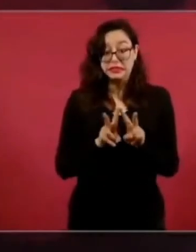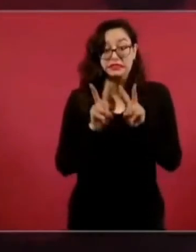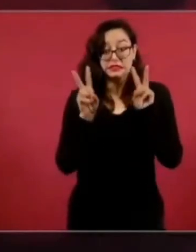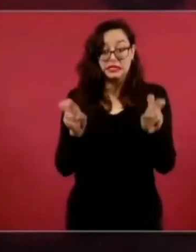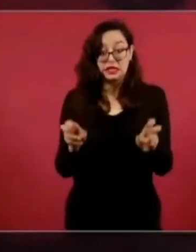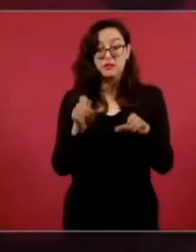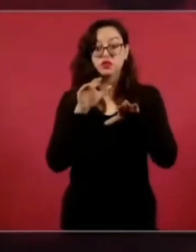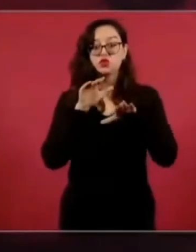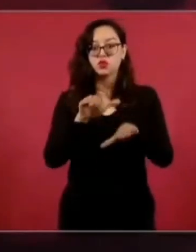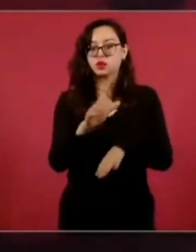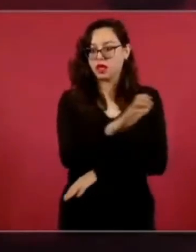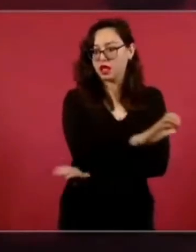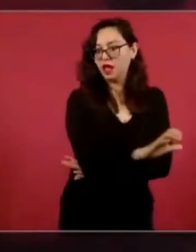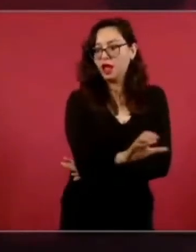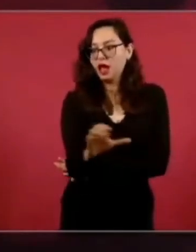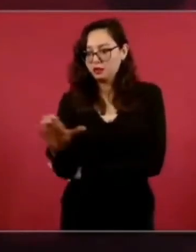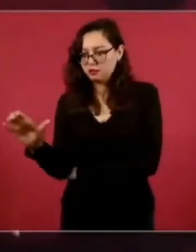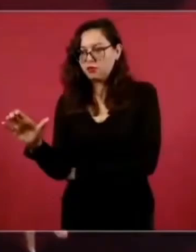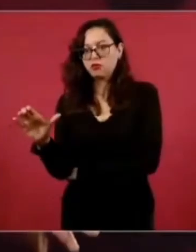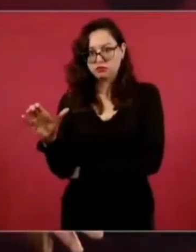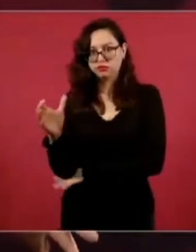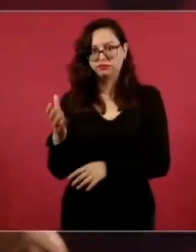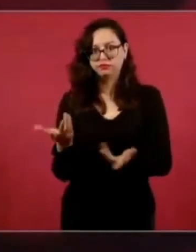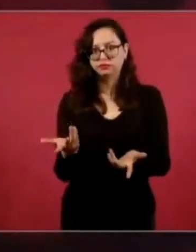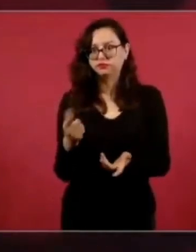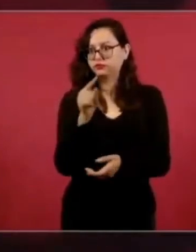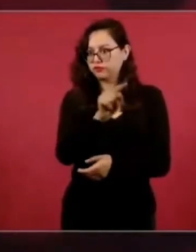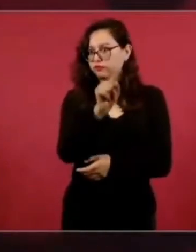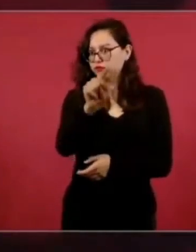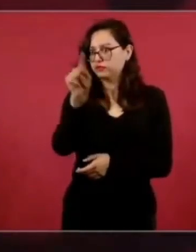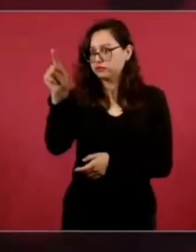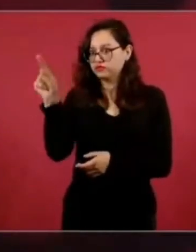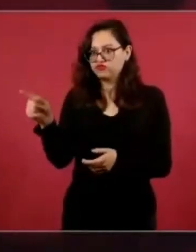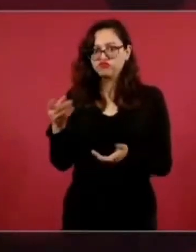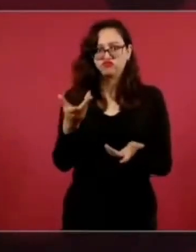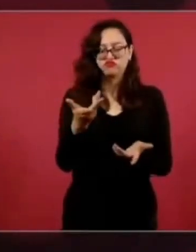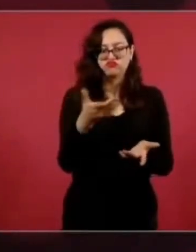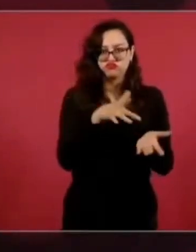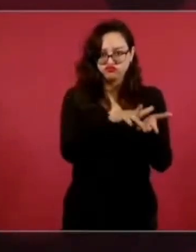que esos recursos los entregaran a sus